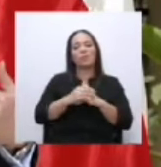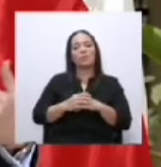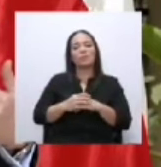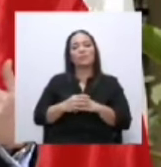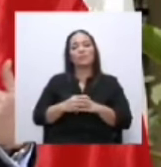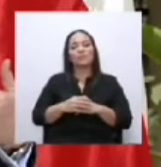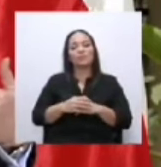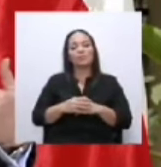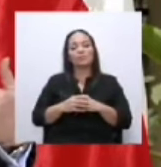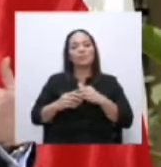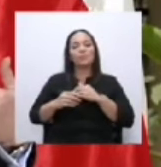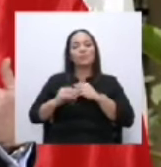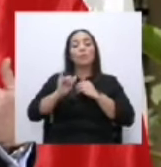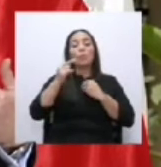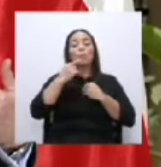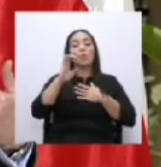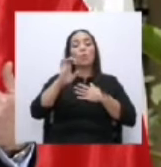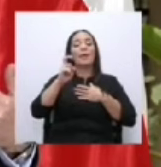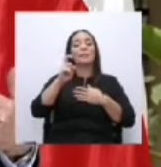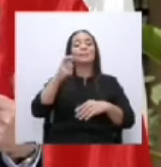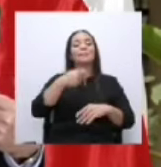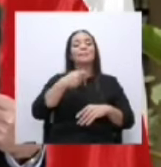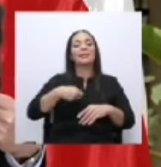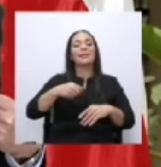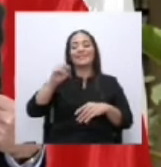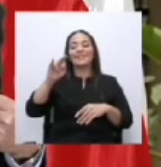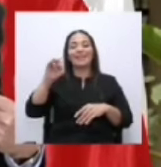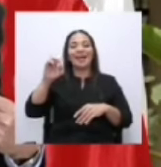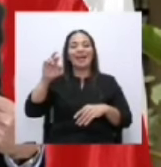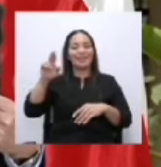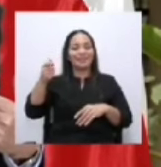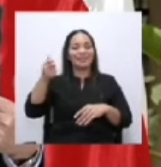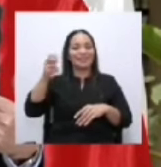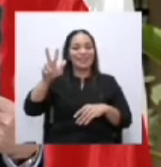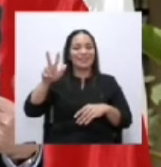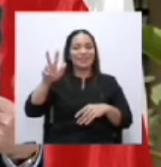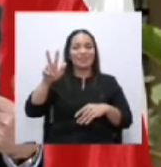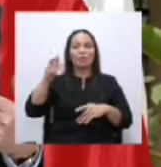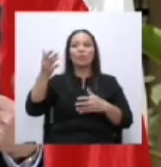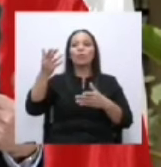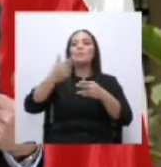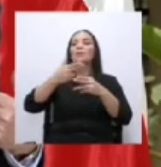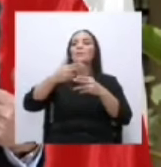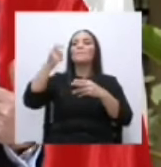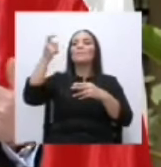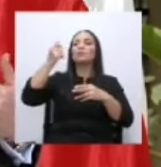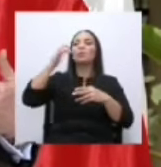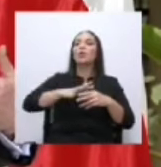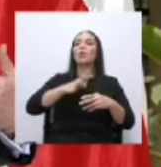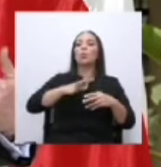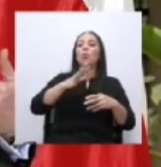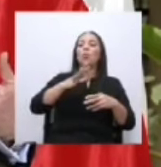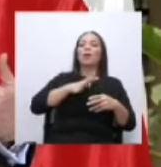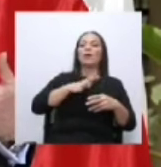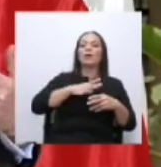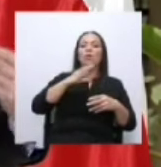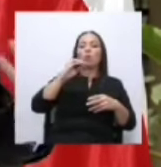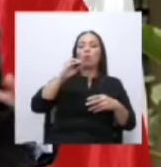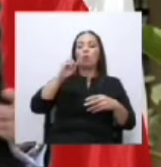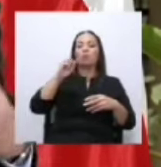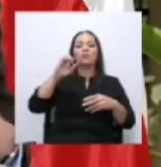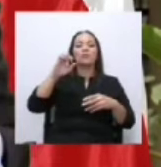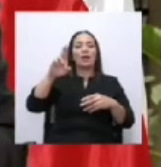el expresidente del SINART, acuérdeme cómo se llama el pensionadito este de lujo, Óscar Aguilar